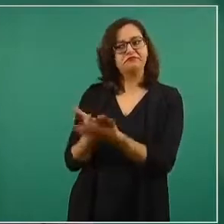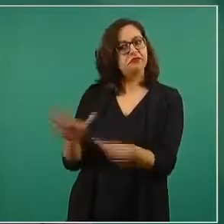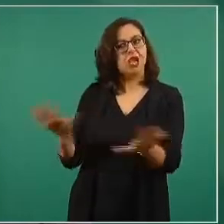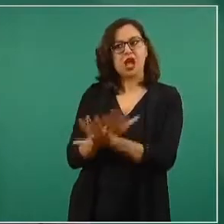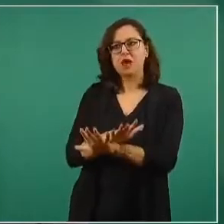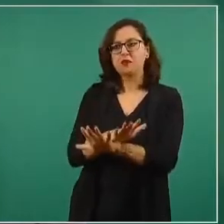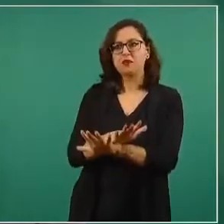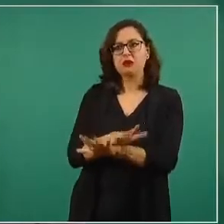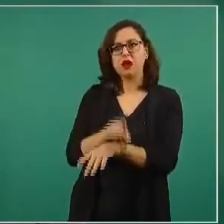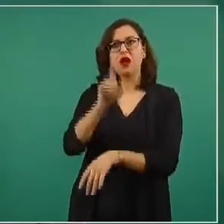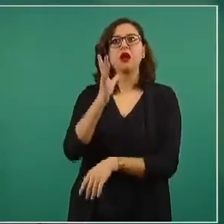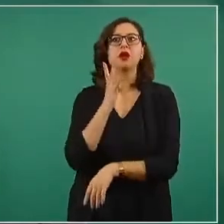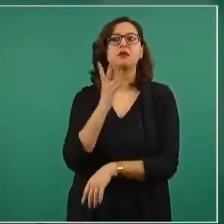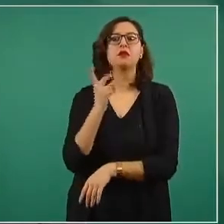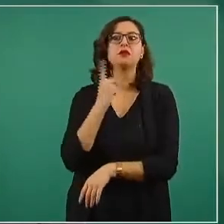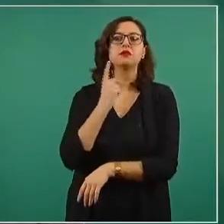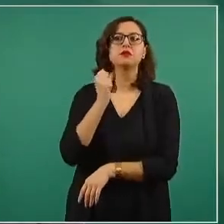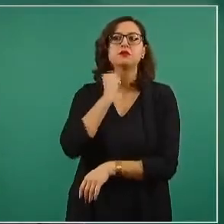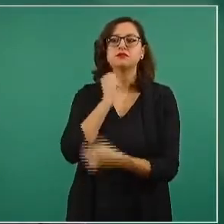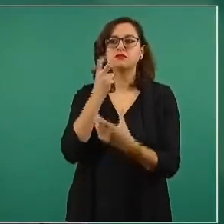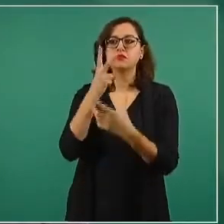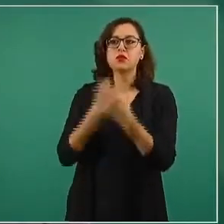al Congreso